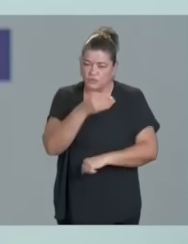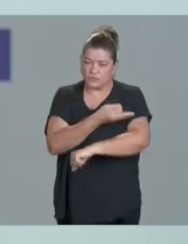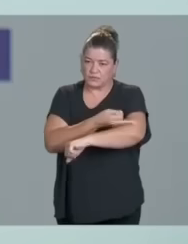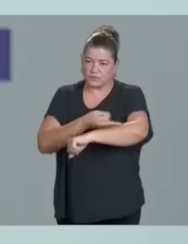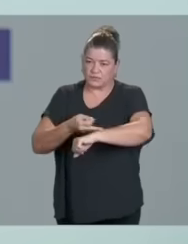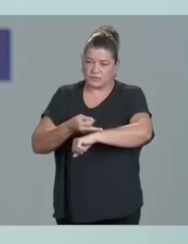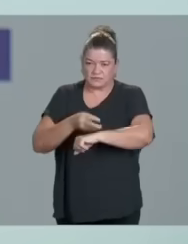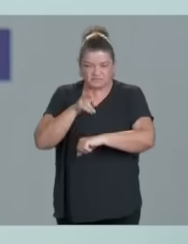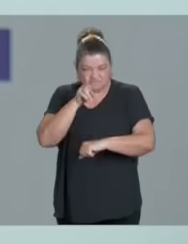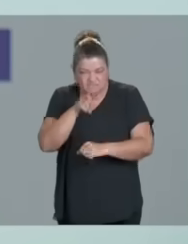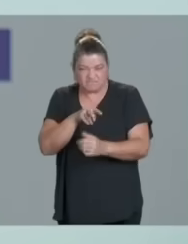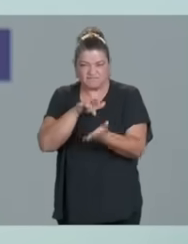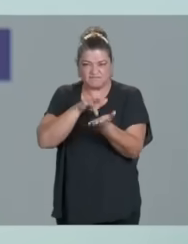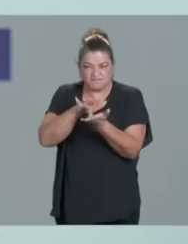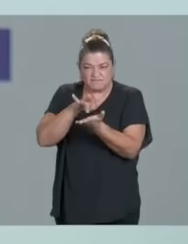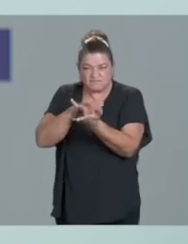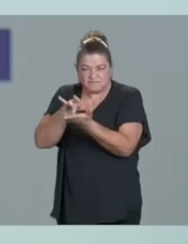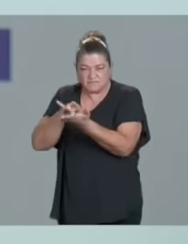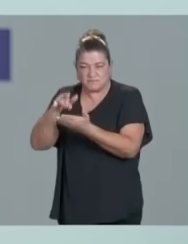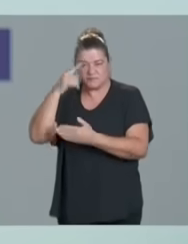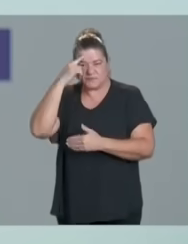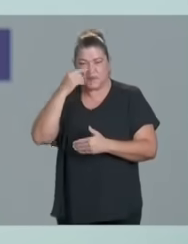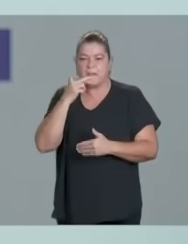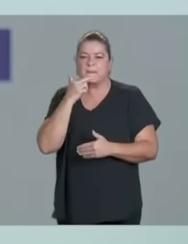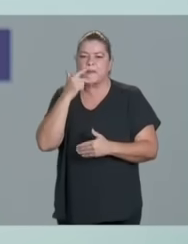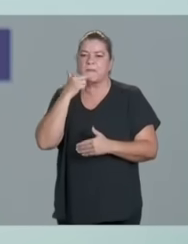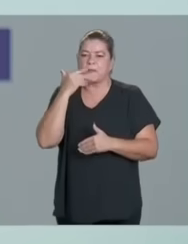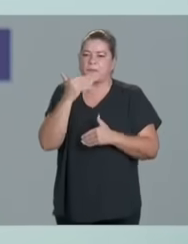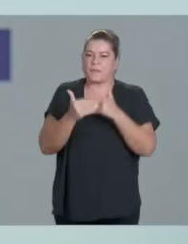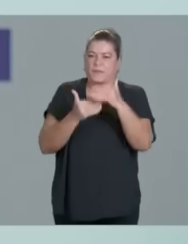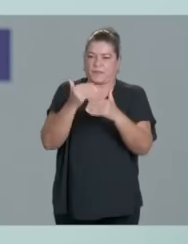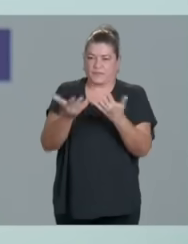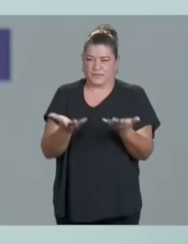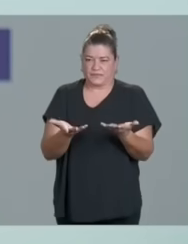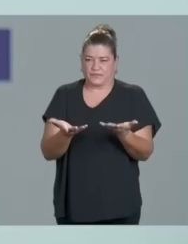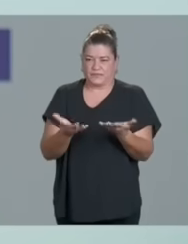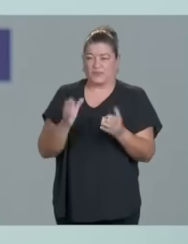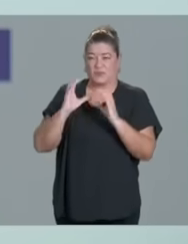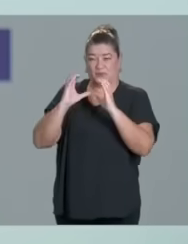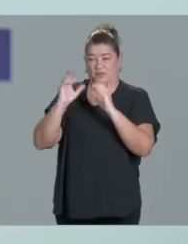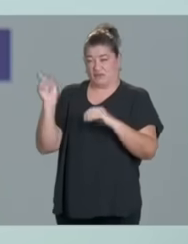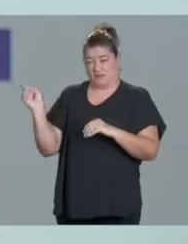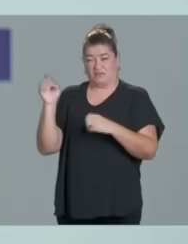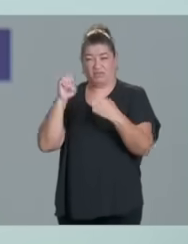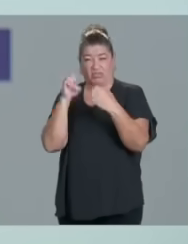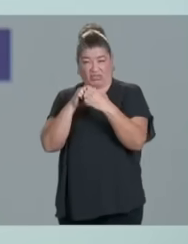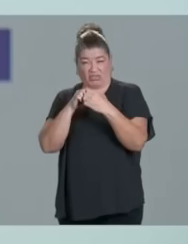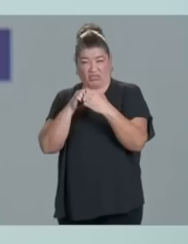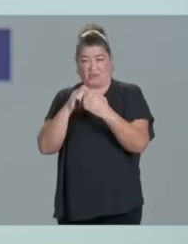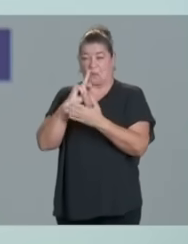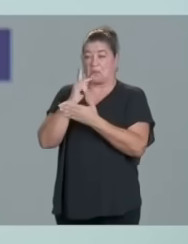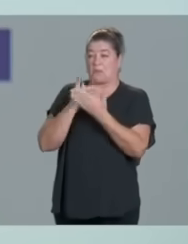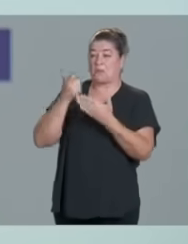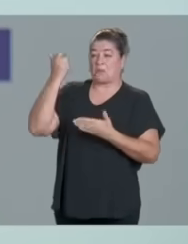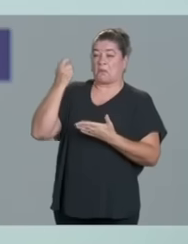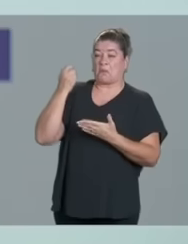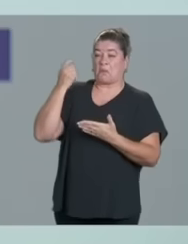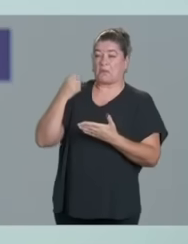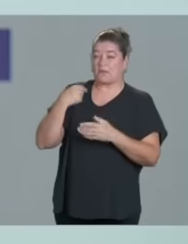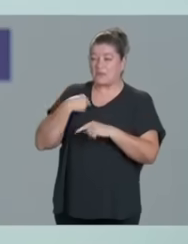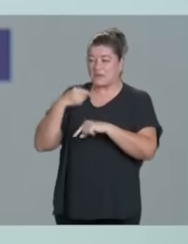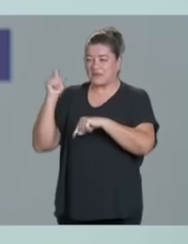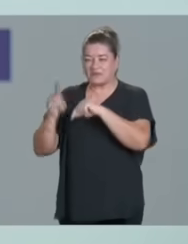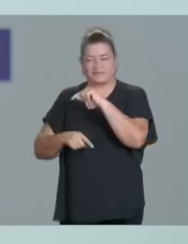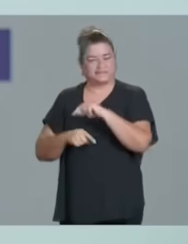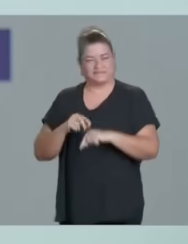permitan. Que no te engañen. No voy a quitar los programas sociales. Esa es una mentira. Toda